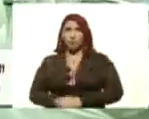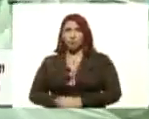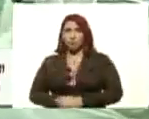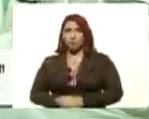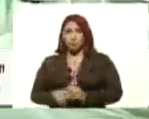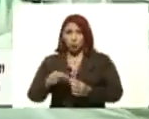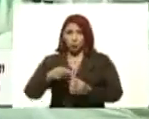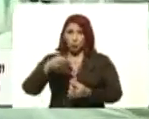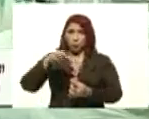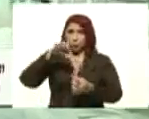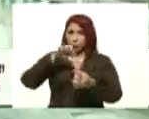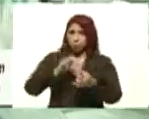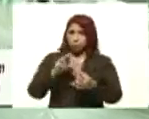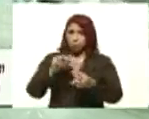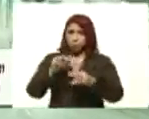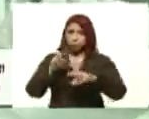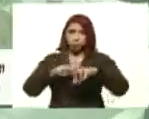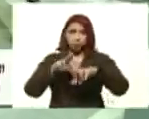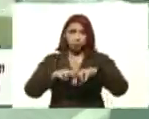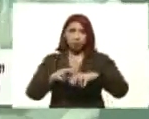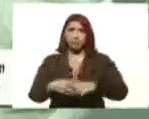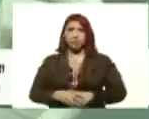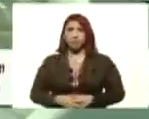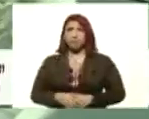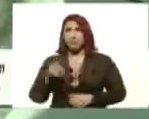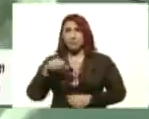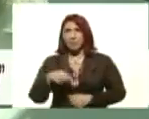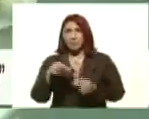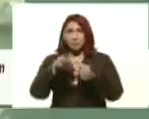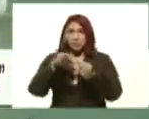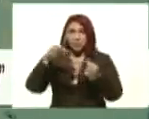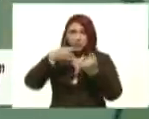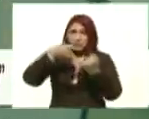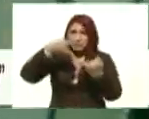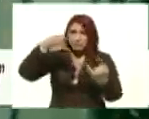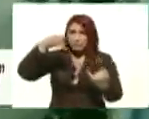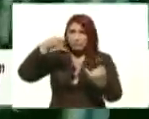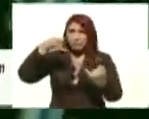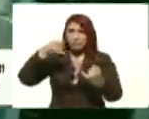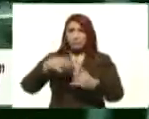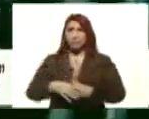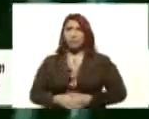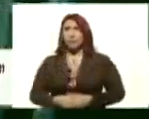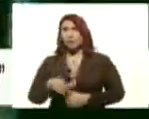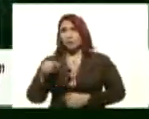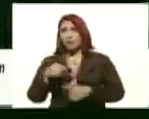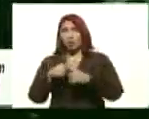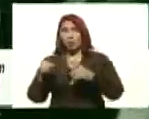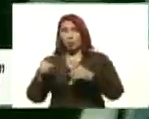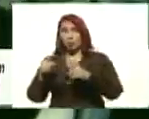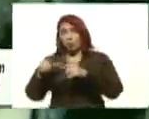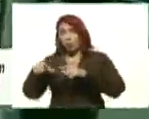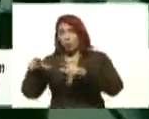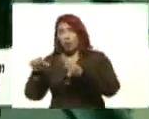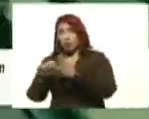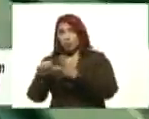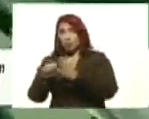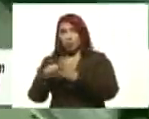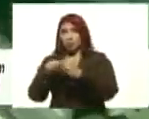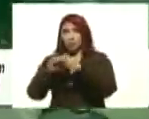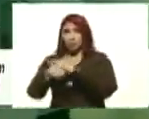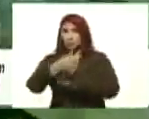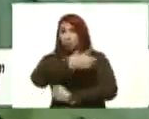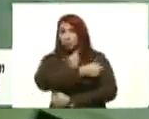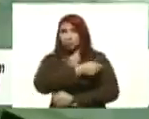el pistón, la gomita negra y la aguja. Luego de acá pasamos a otra área donde la jeringa